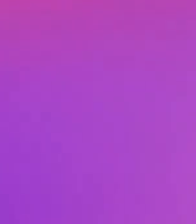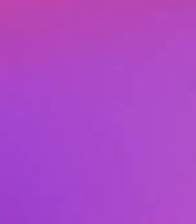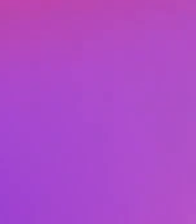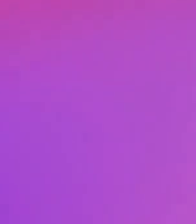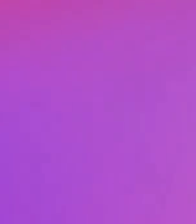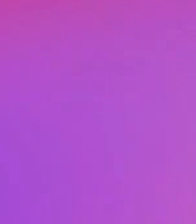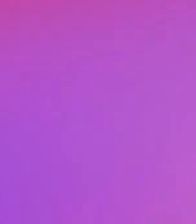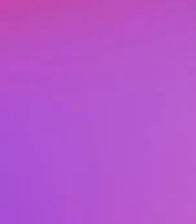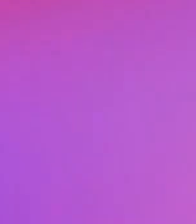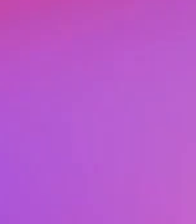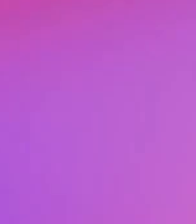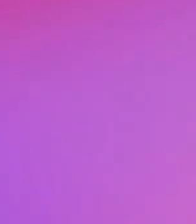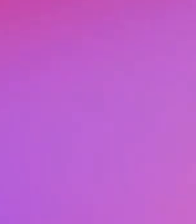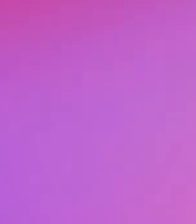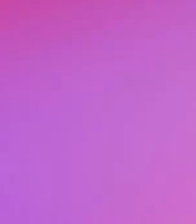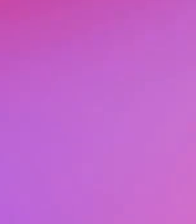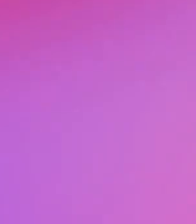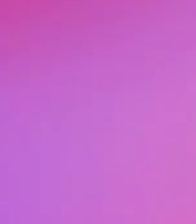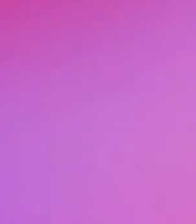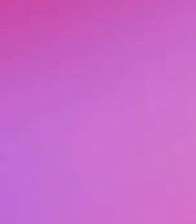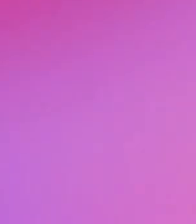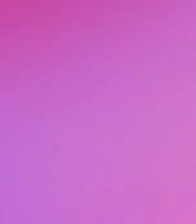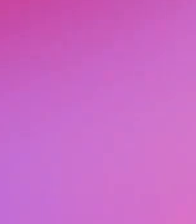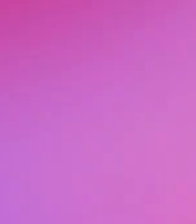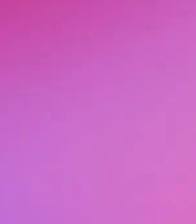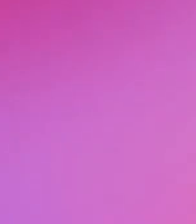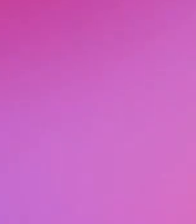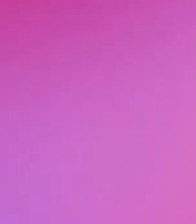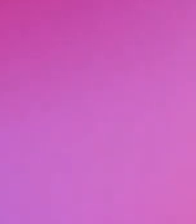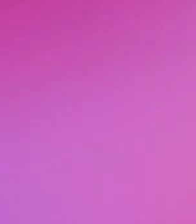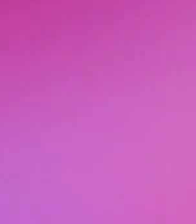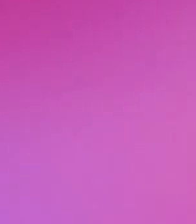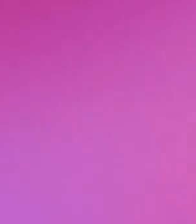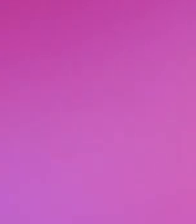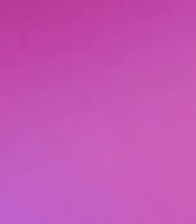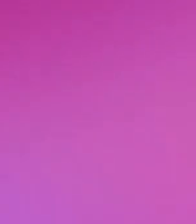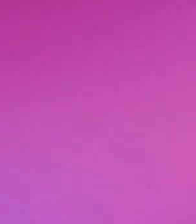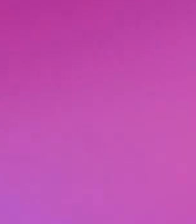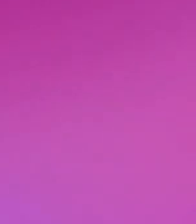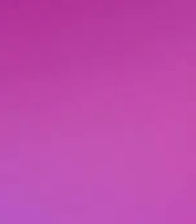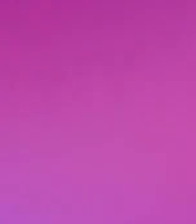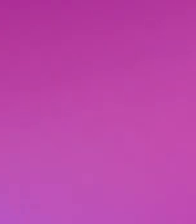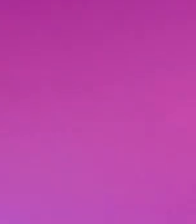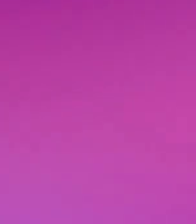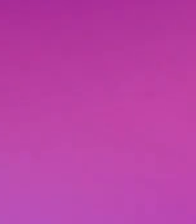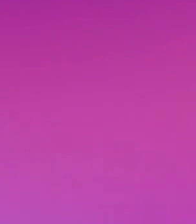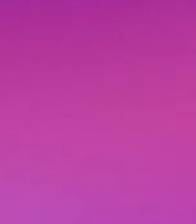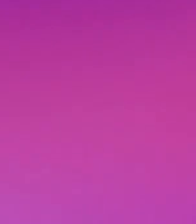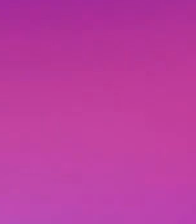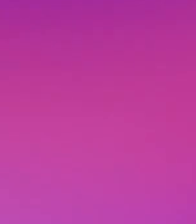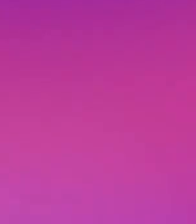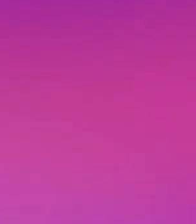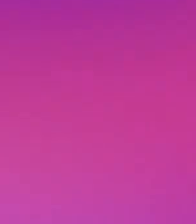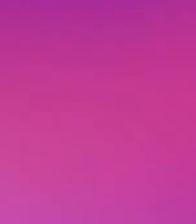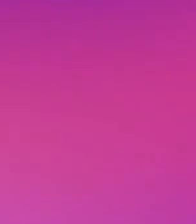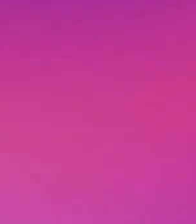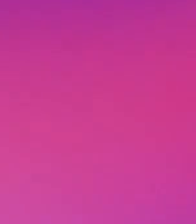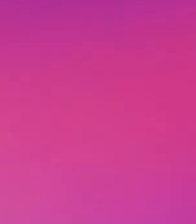Si requieres consultar los libros de texto en versión digital, recuerda que los puedes encontrar en la página